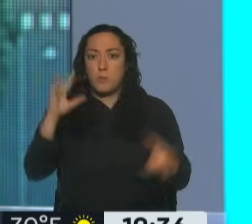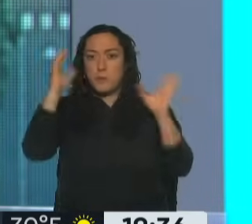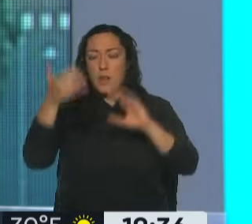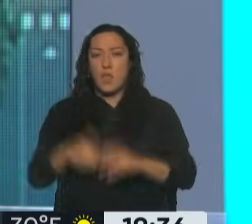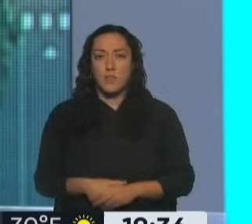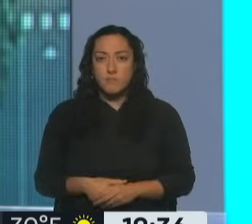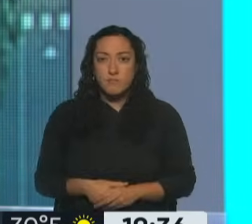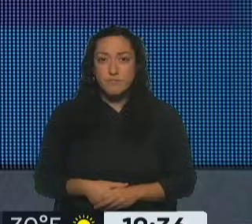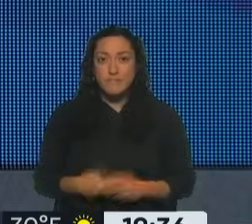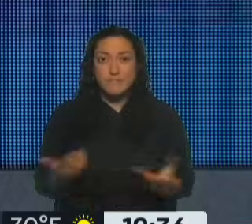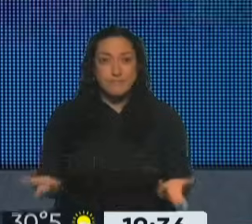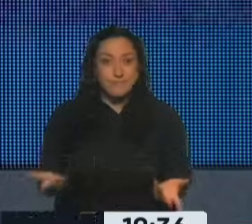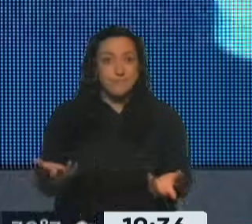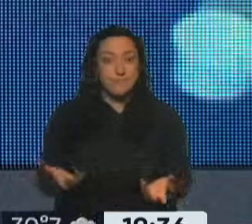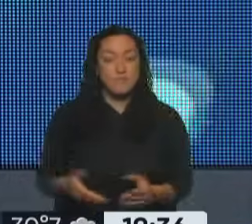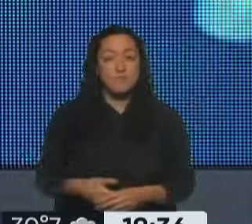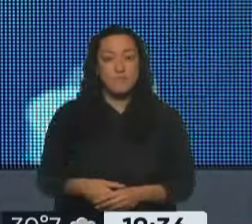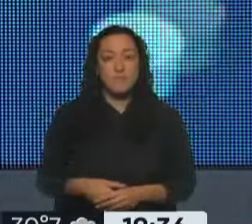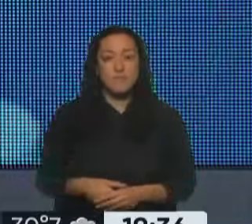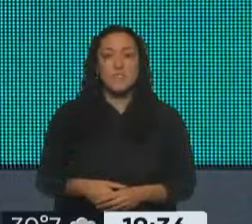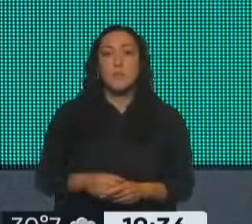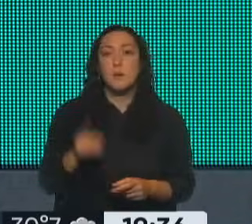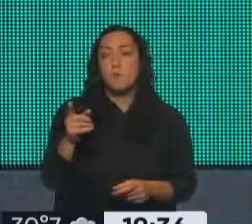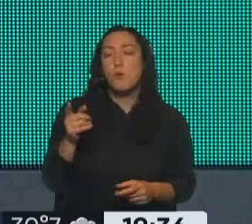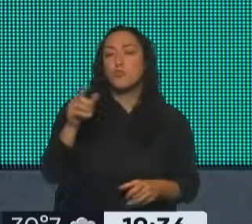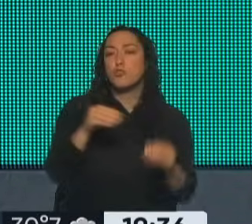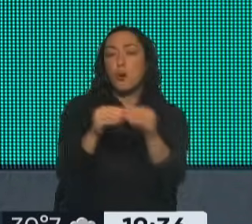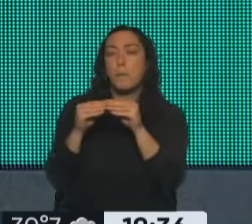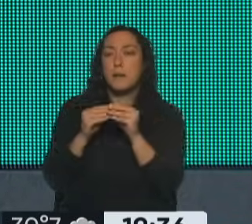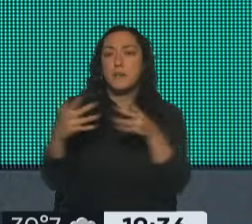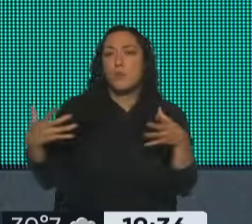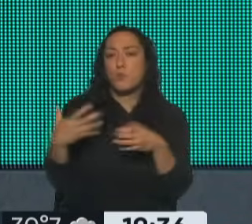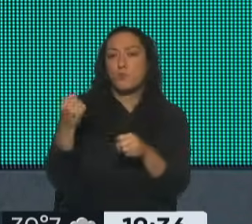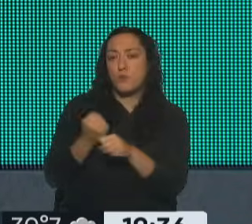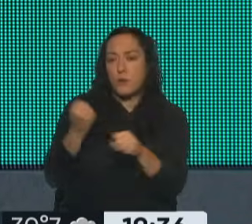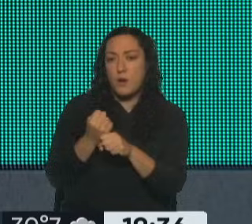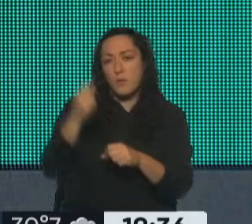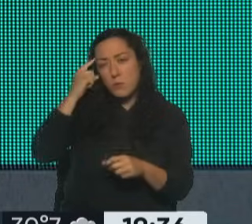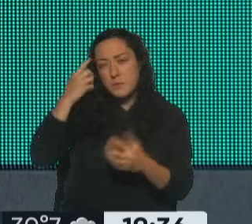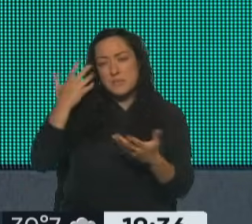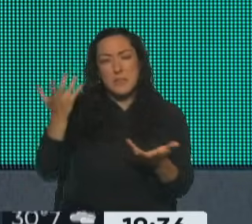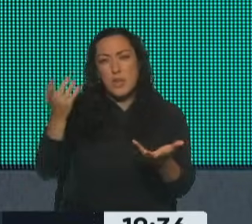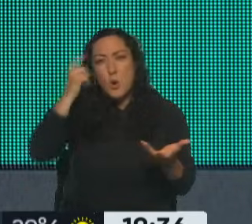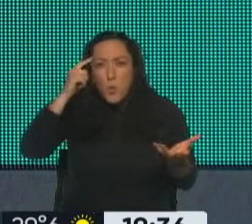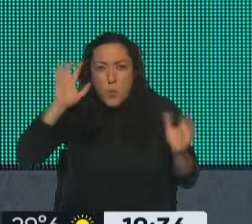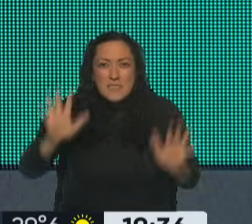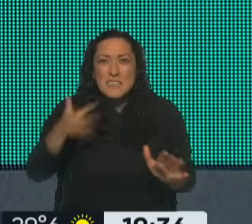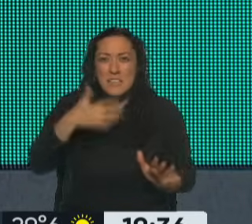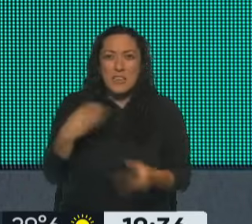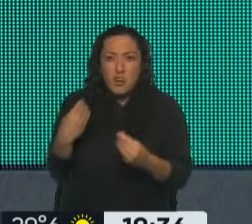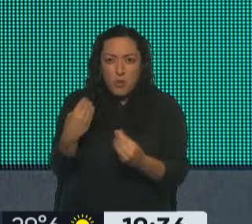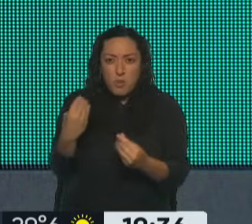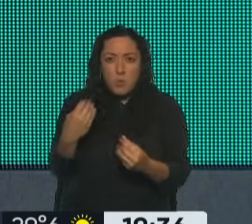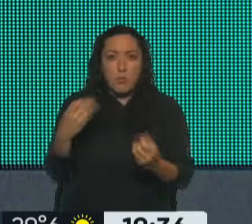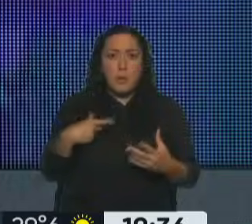Milei. Yo te digo una cosa, vos en tu laboratorio junto con tus colaboradores, ¿cómo entendés esa locura? Porque por un lado te dicen,